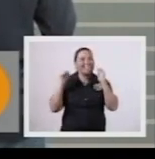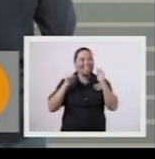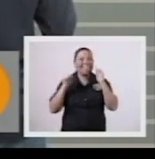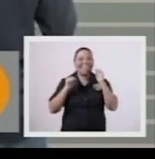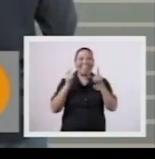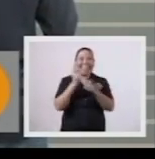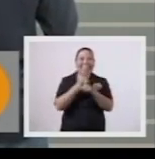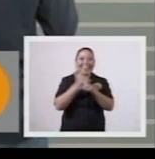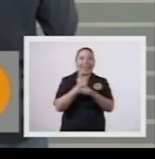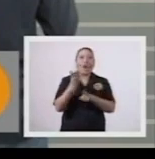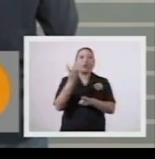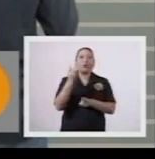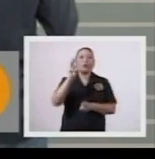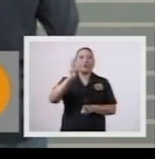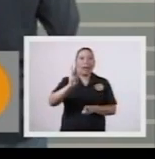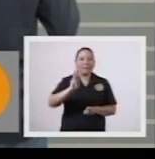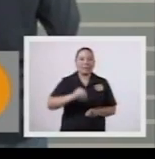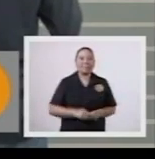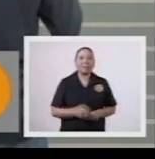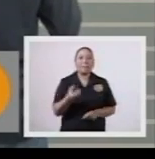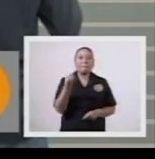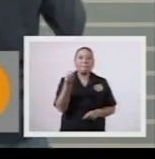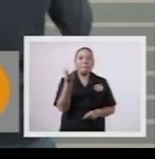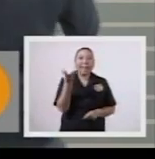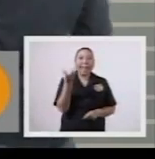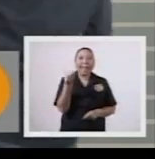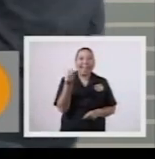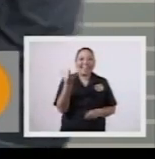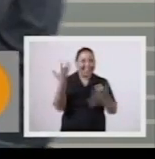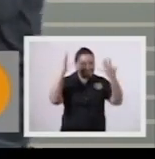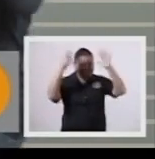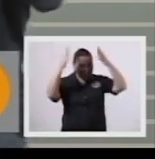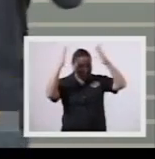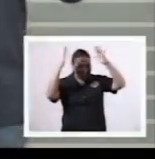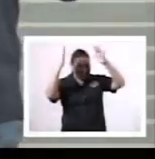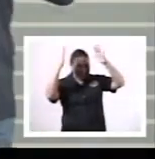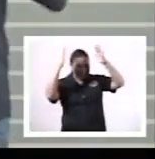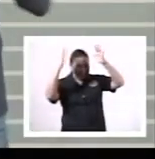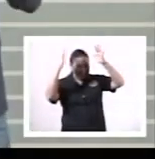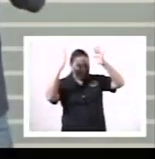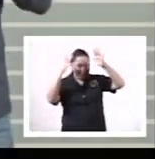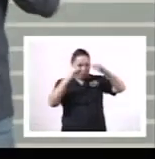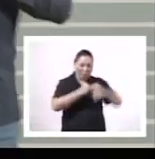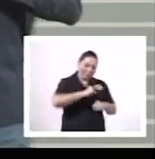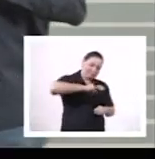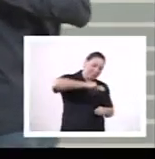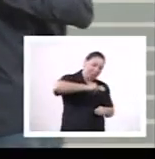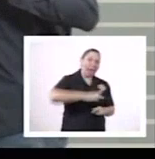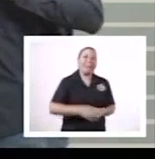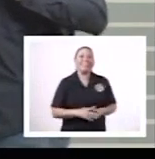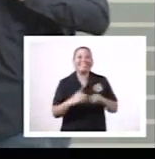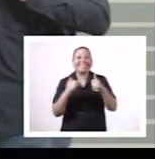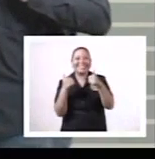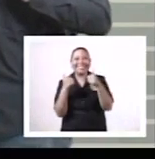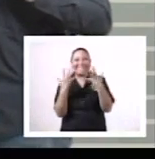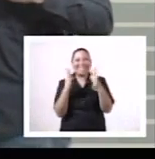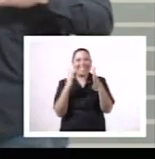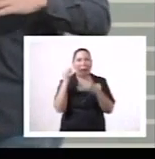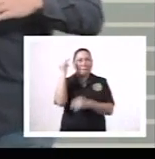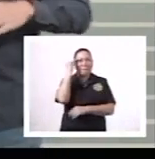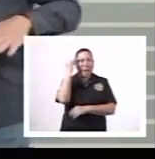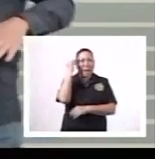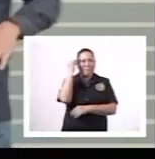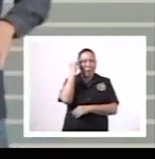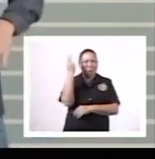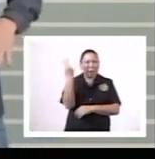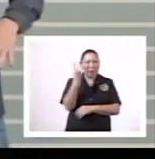último, el número 3. ¡Verde! ¡Muy bien, pollo! ¡Excelente! ¡Qué bueno soy! Adiós, maestra Laura. ¡Qué buena memoria! Hoy